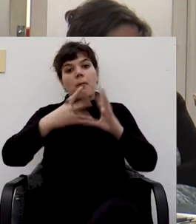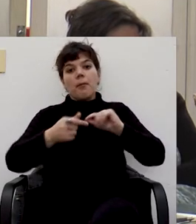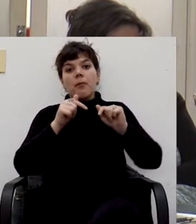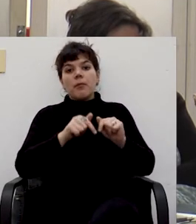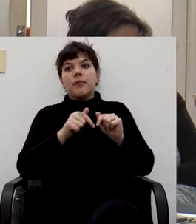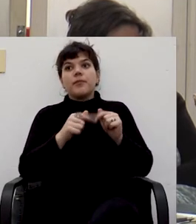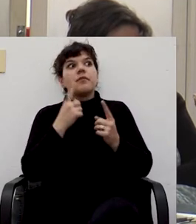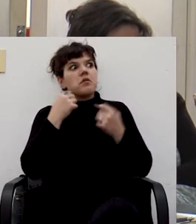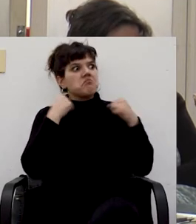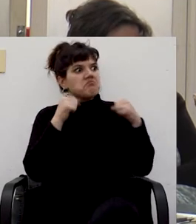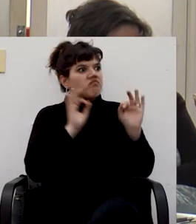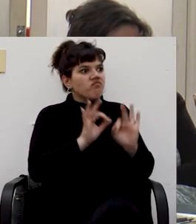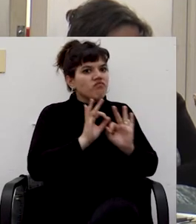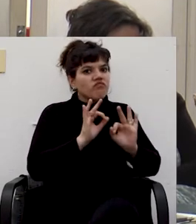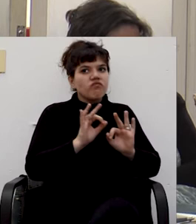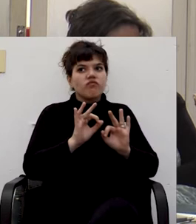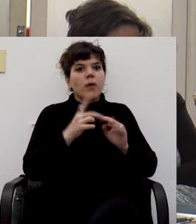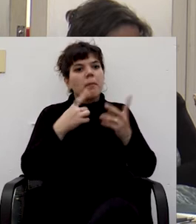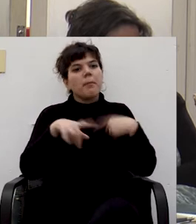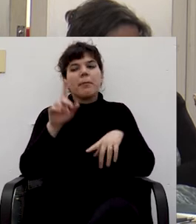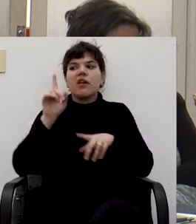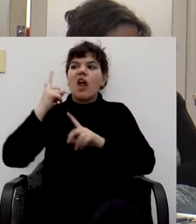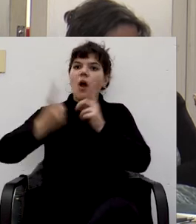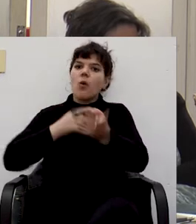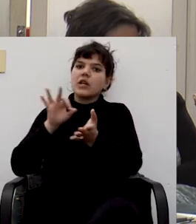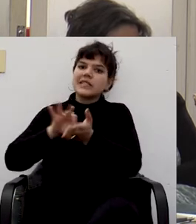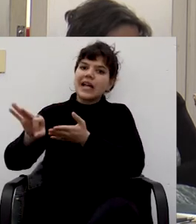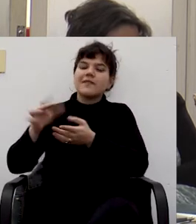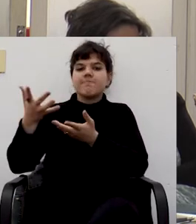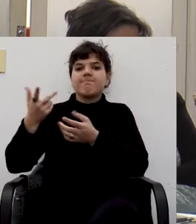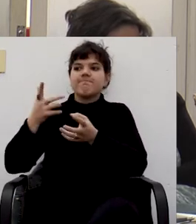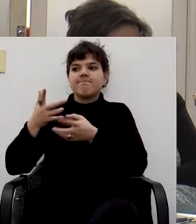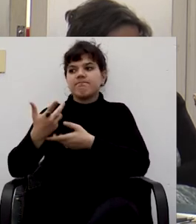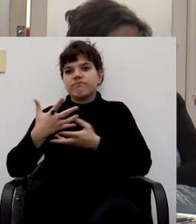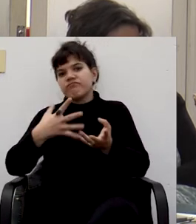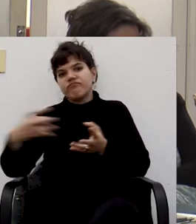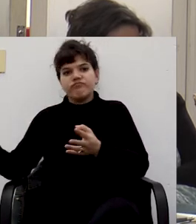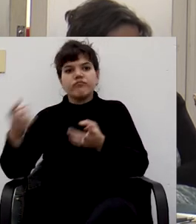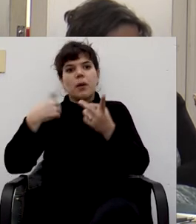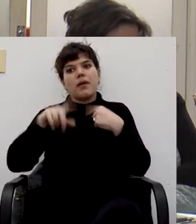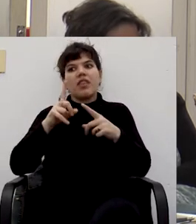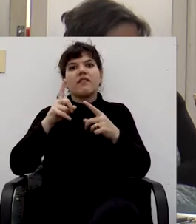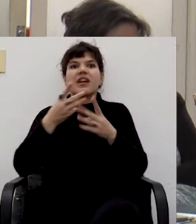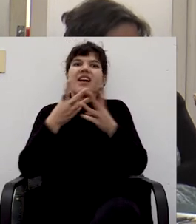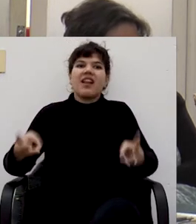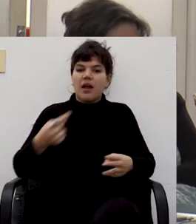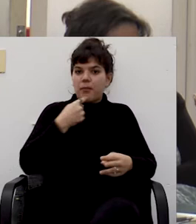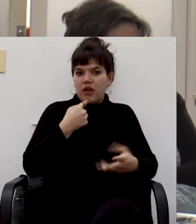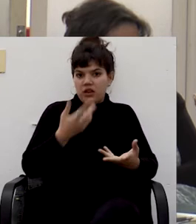hay muy buenas prácticas ancladas en algunos servicios, pero bueno, también hay que tender a que la política se generalice, ¿no?